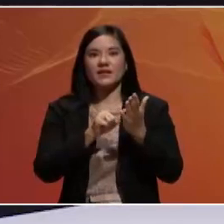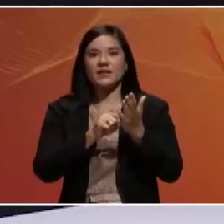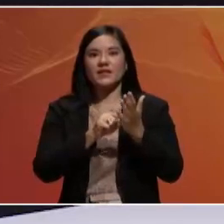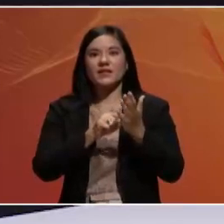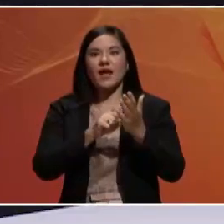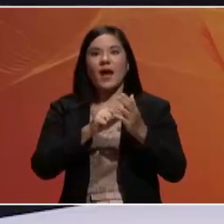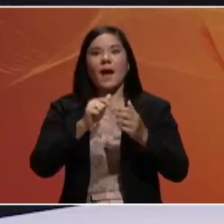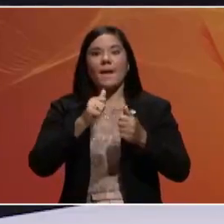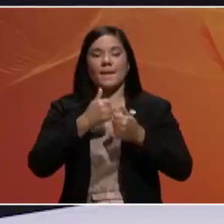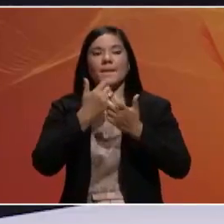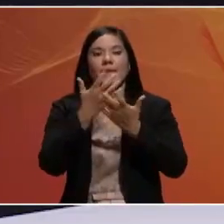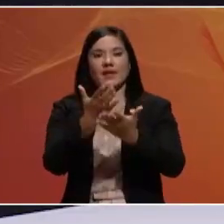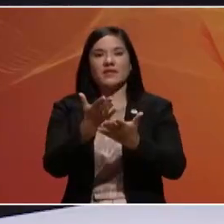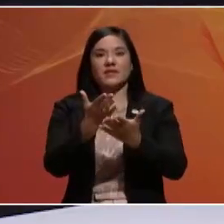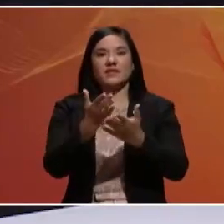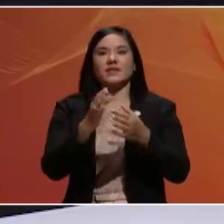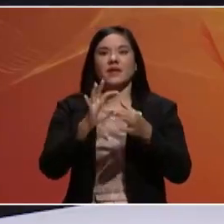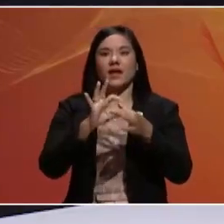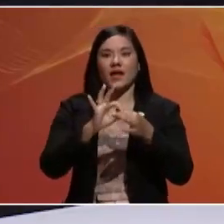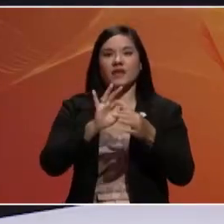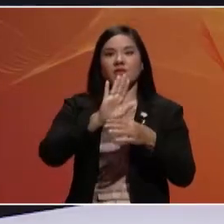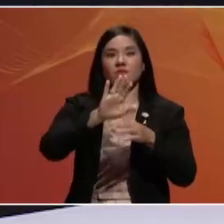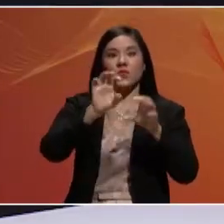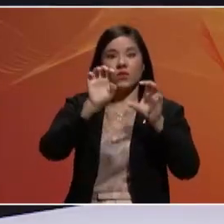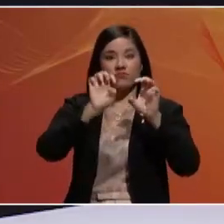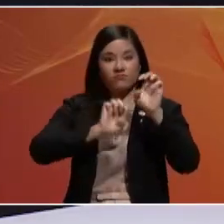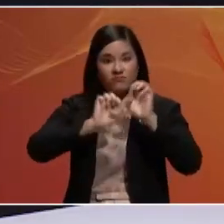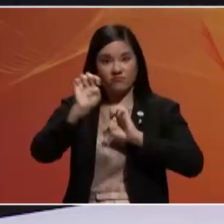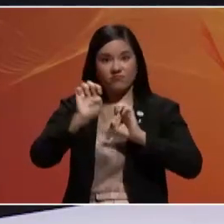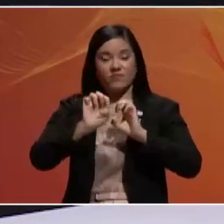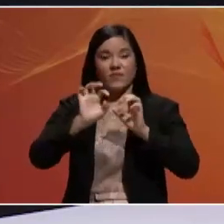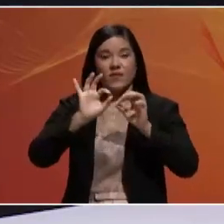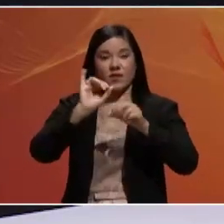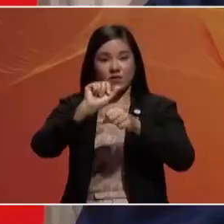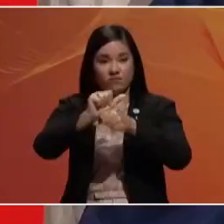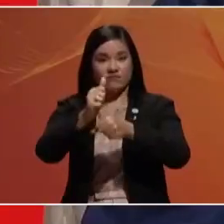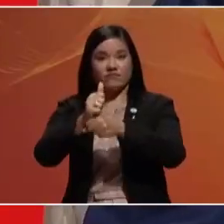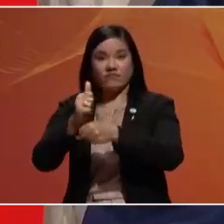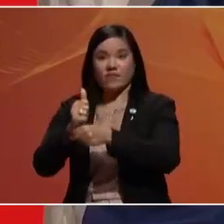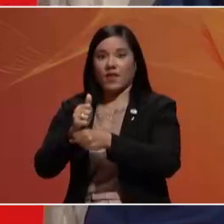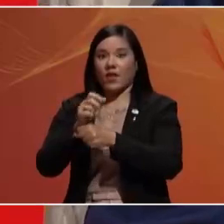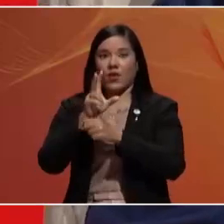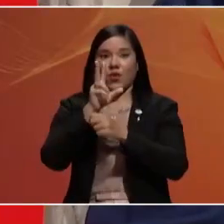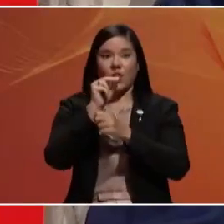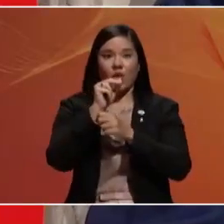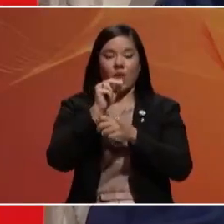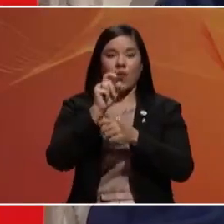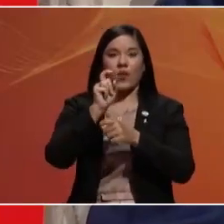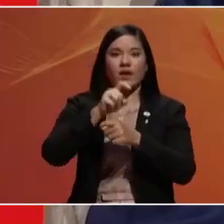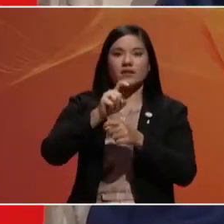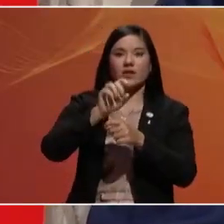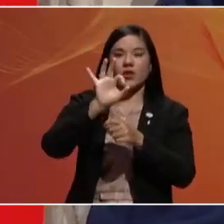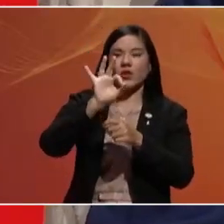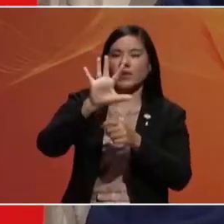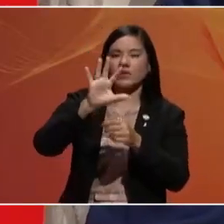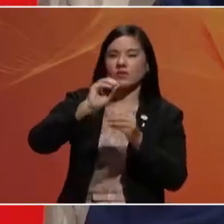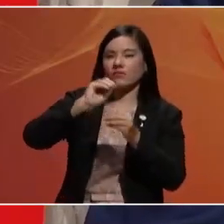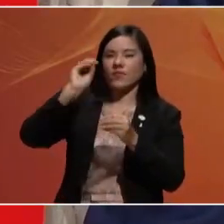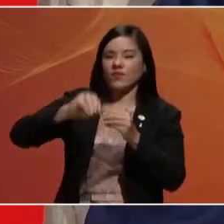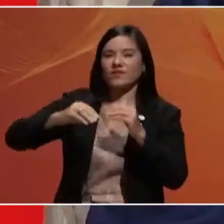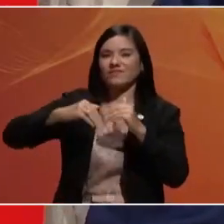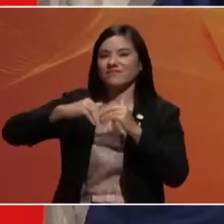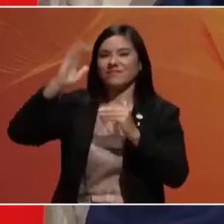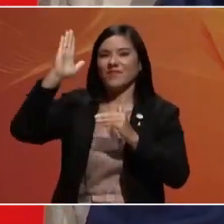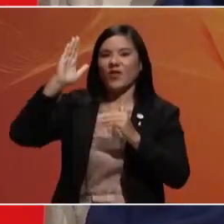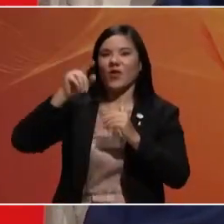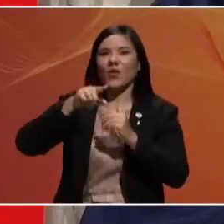debe reflejar esa presencia en su desempeño institucional. Claro. No es posible que una institución tenga 95 puntos de promedio y que